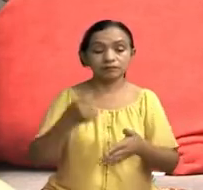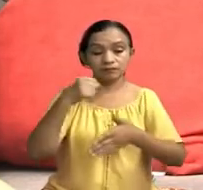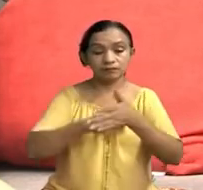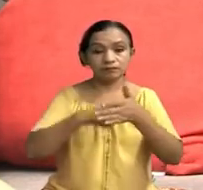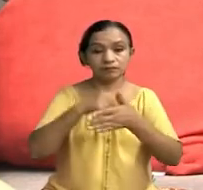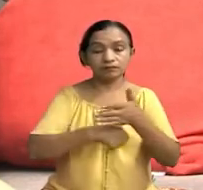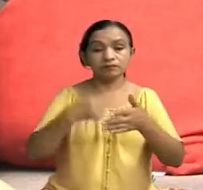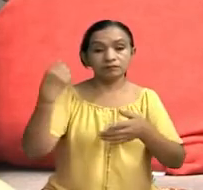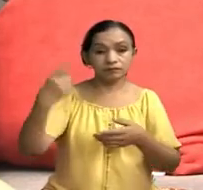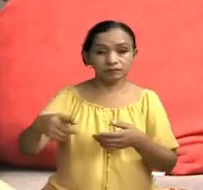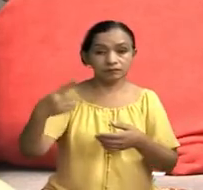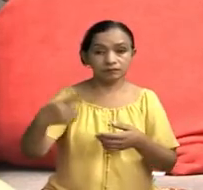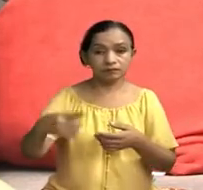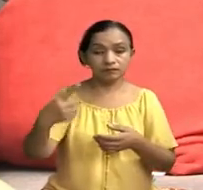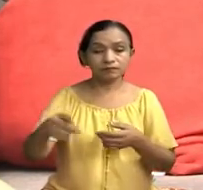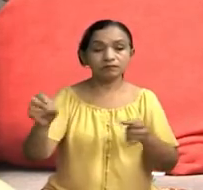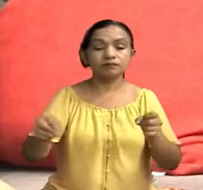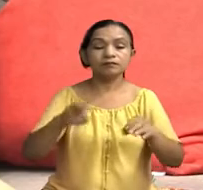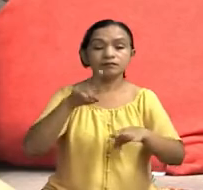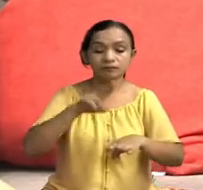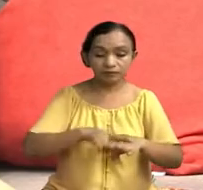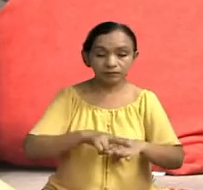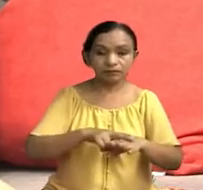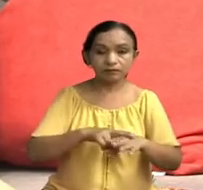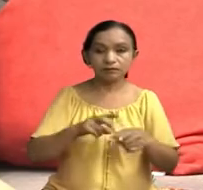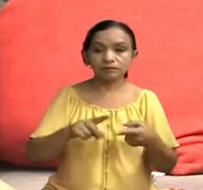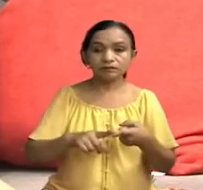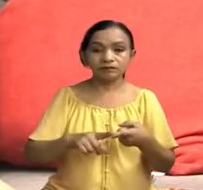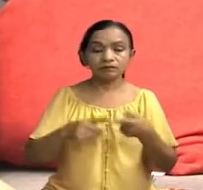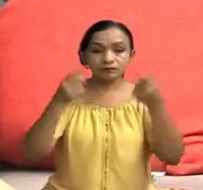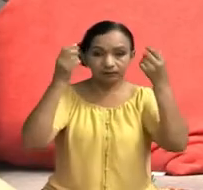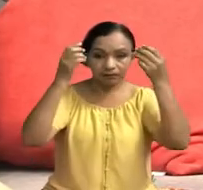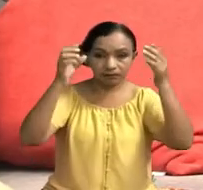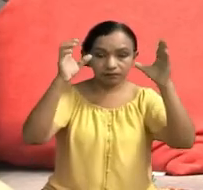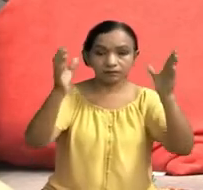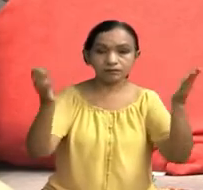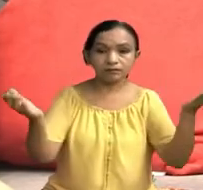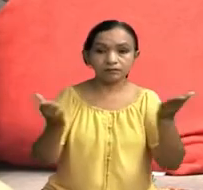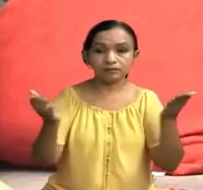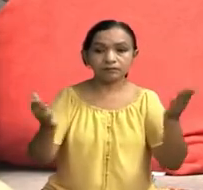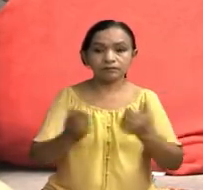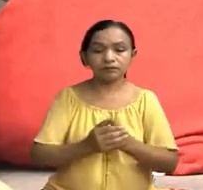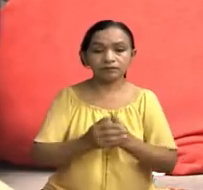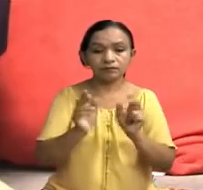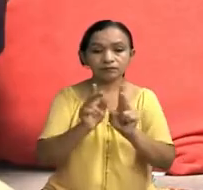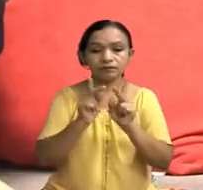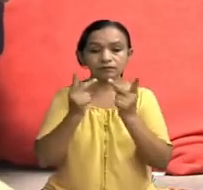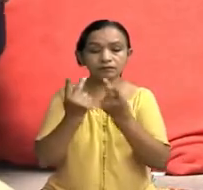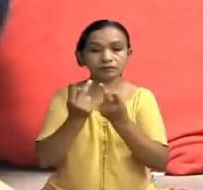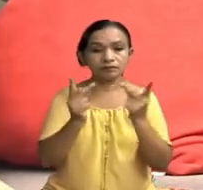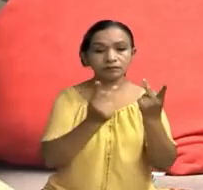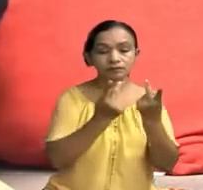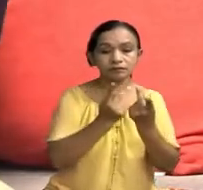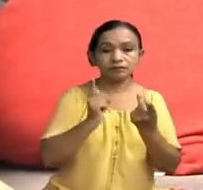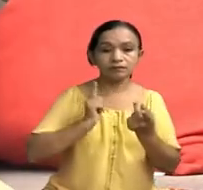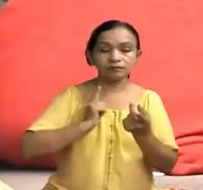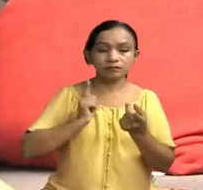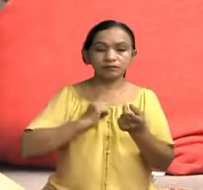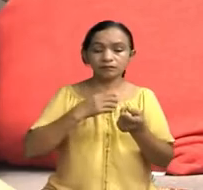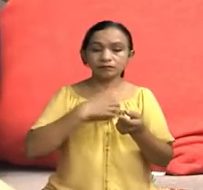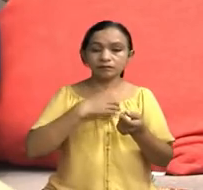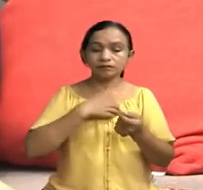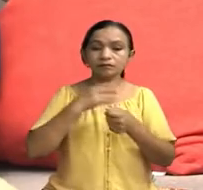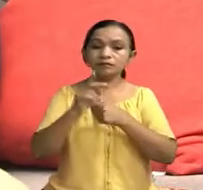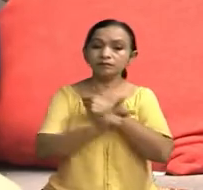defensa de sus derechos nacionales, por la derecha a la cultura, a que los pueblos originarios que tengan esa nación